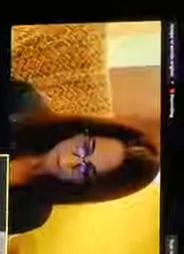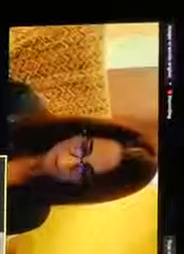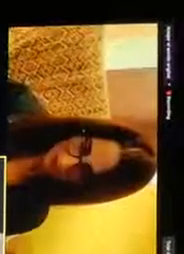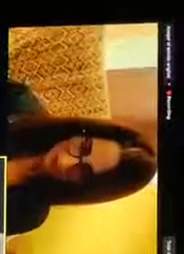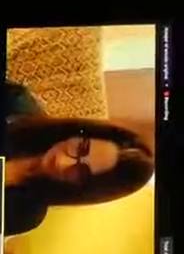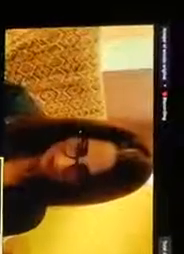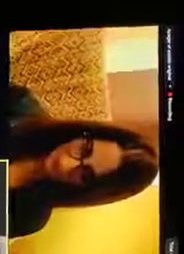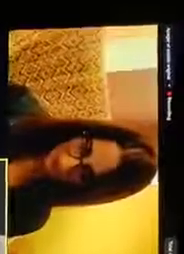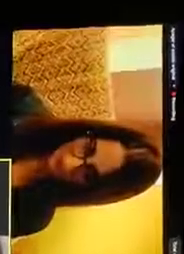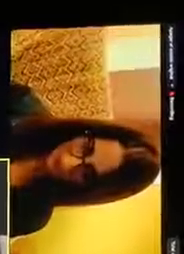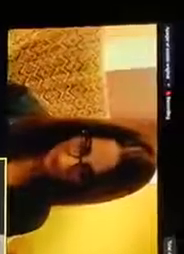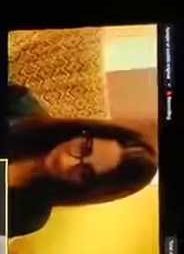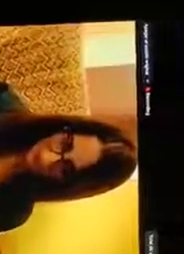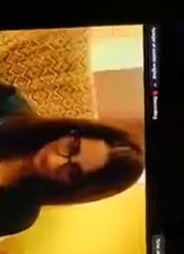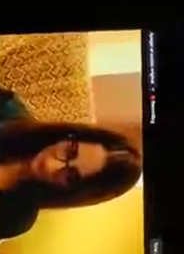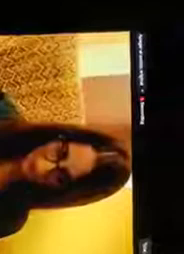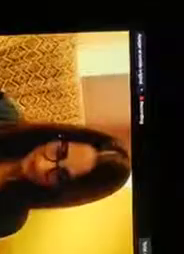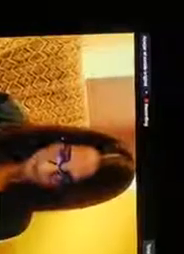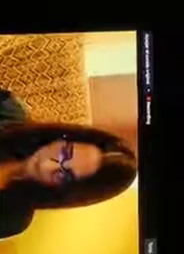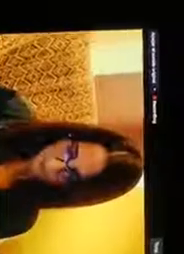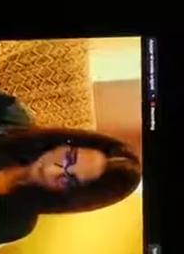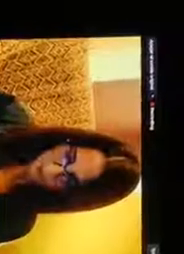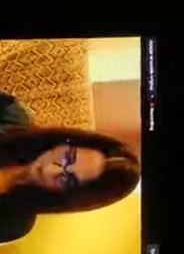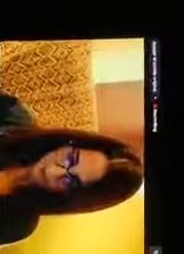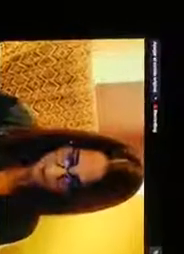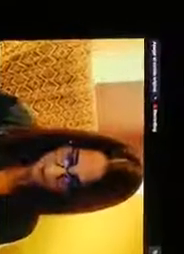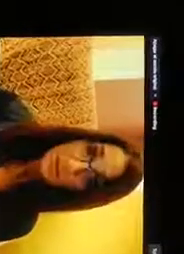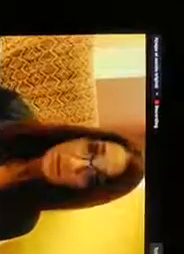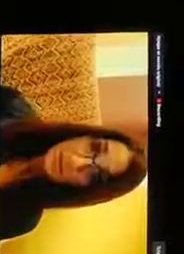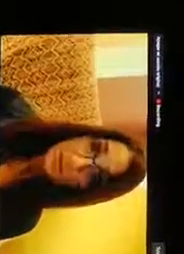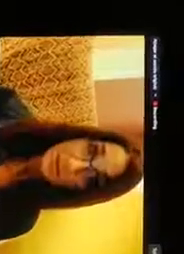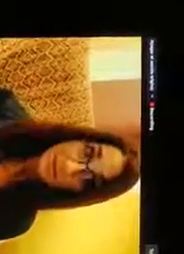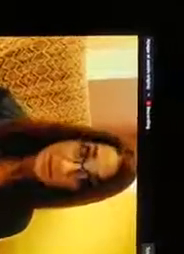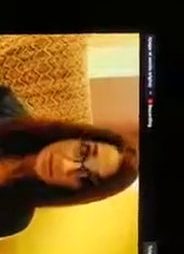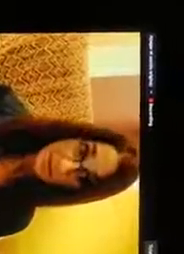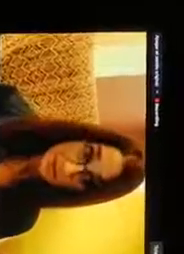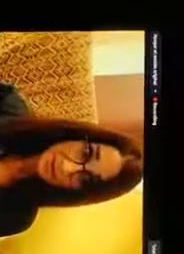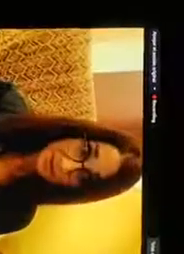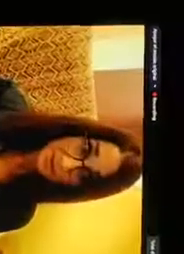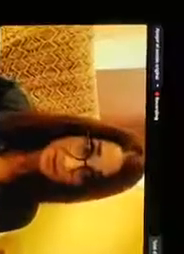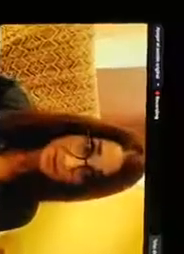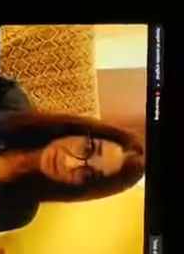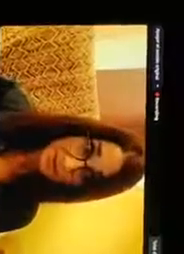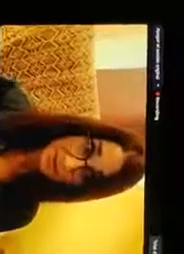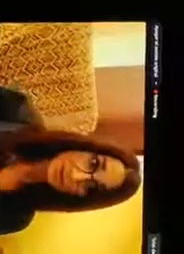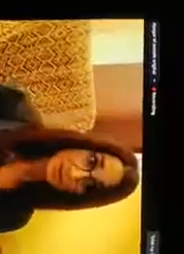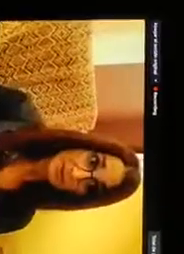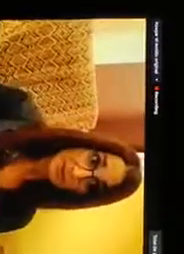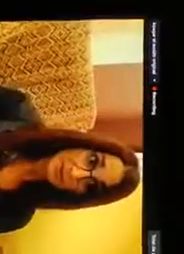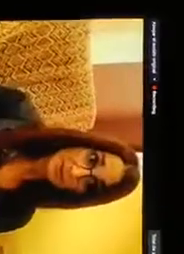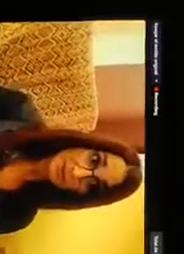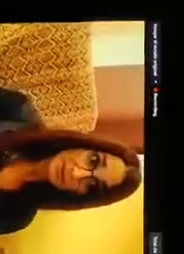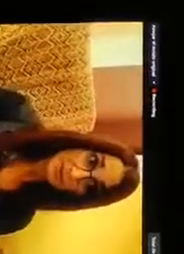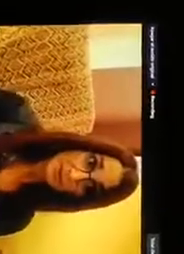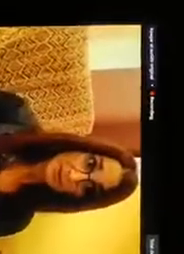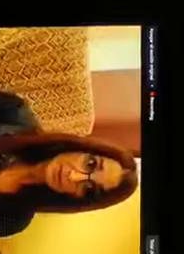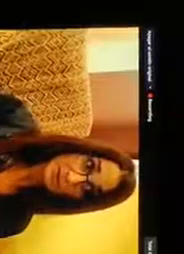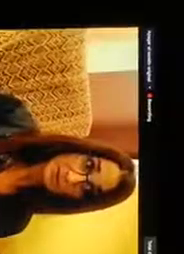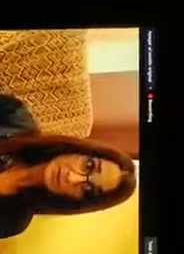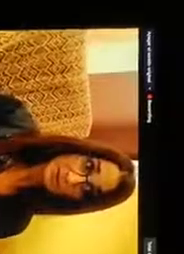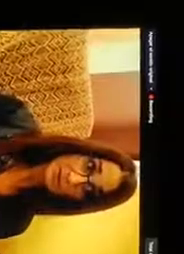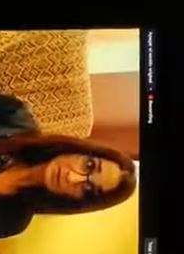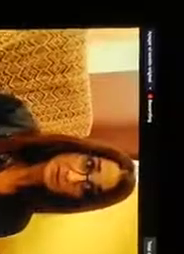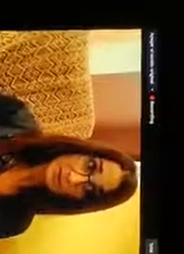Ok, vamos a ver unos temas técnicos porque al estar con Eugenia que nos acompaña como intérprete, tenemos